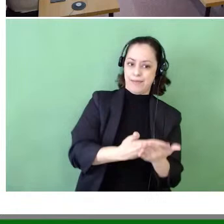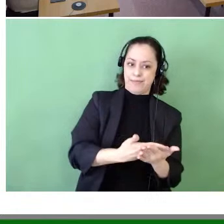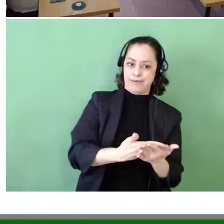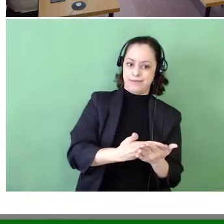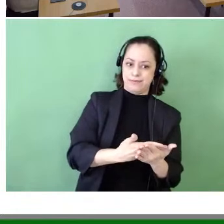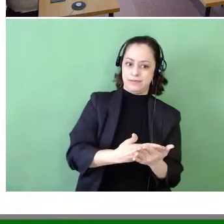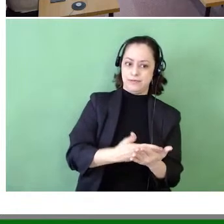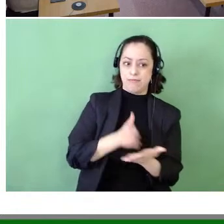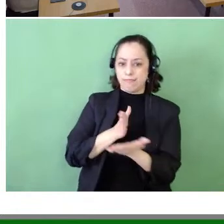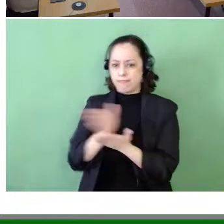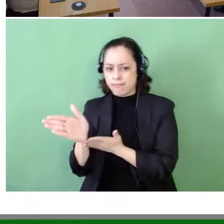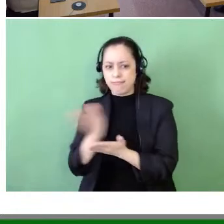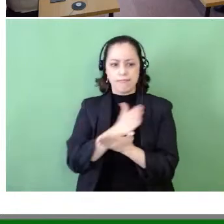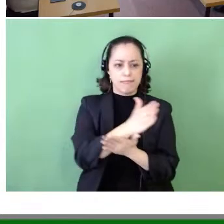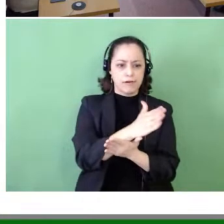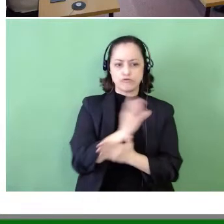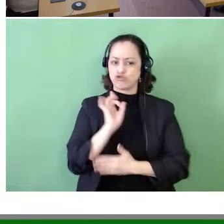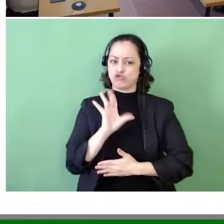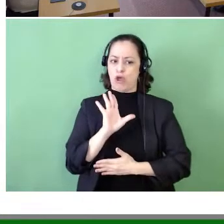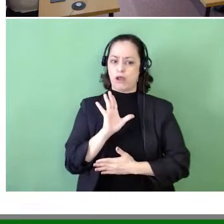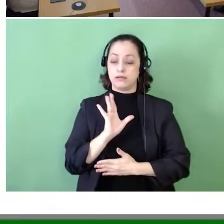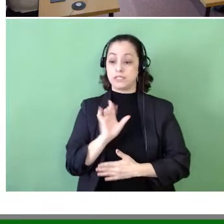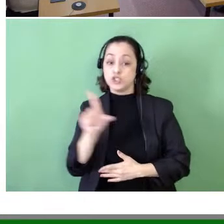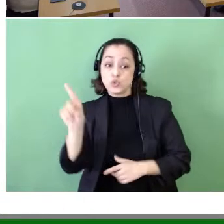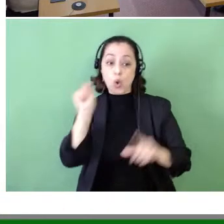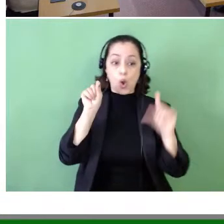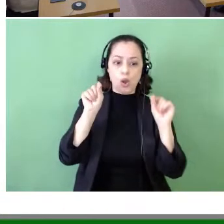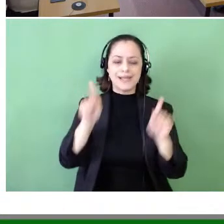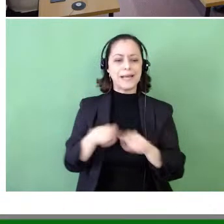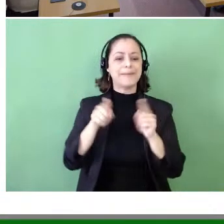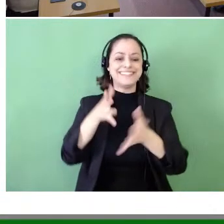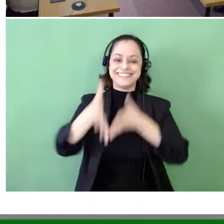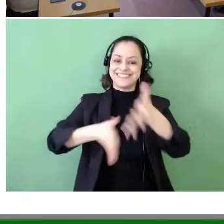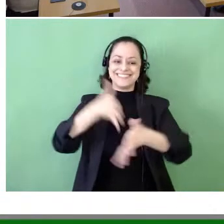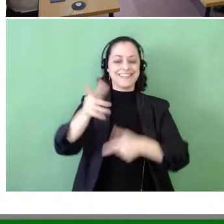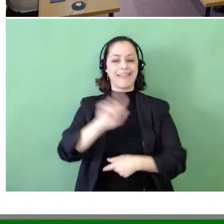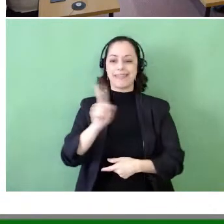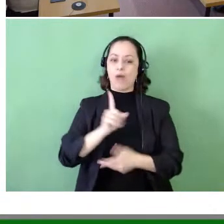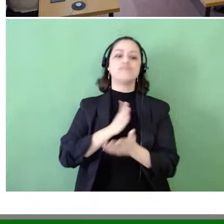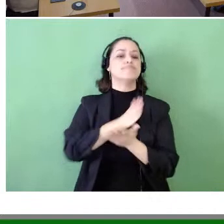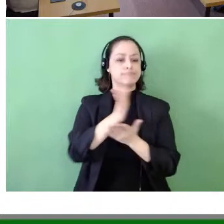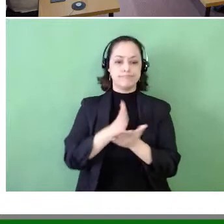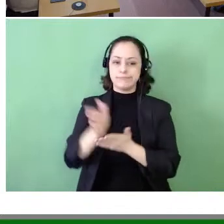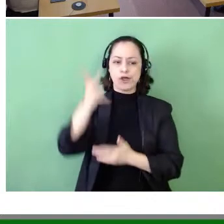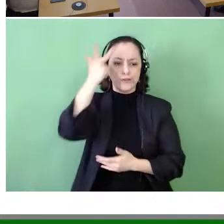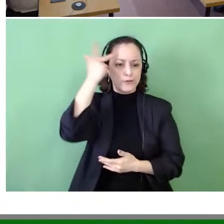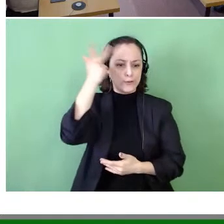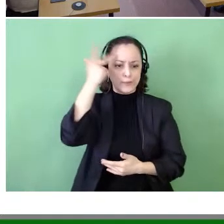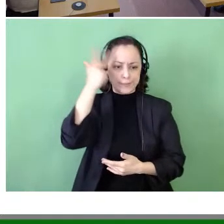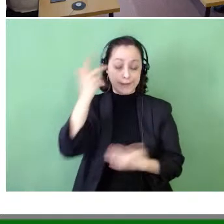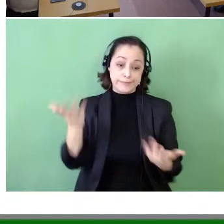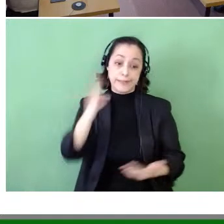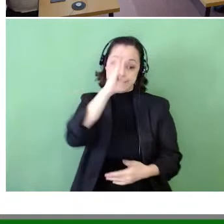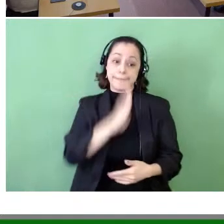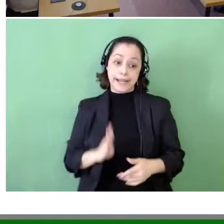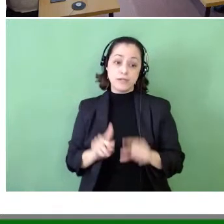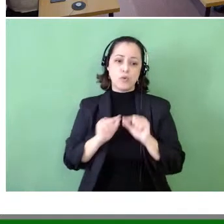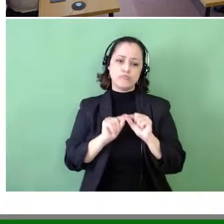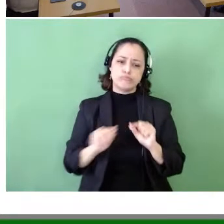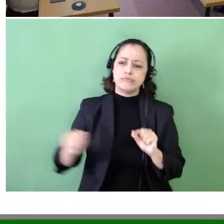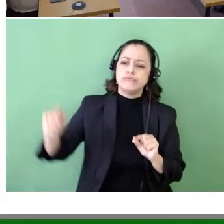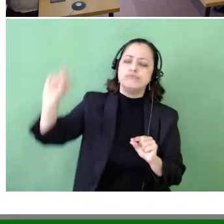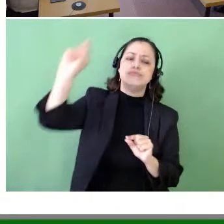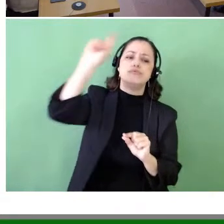con estos más separados. Y en lengua de signos, no. Pero verificamos que en Brasil